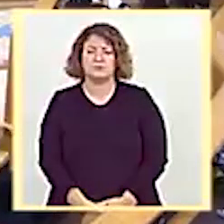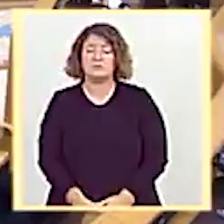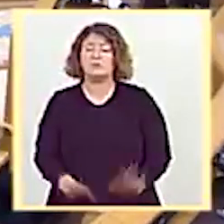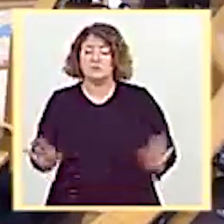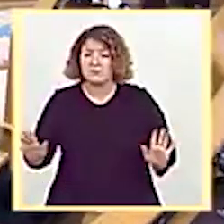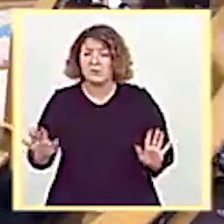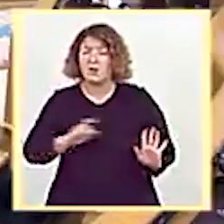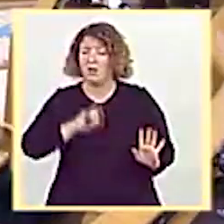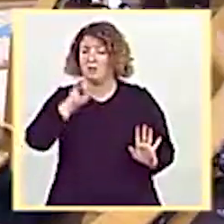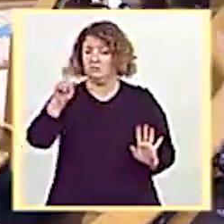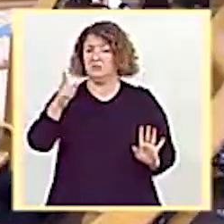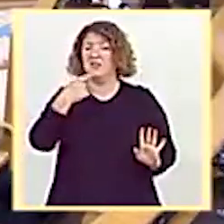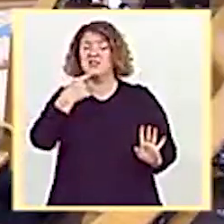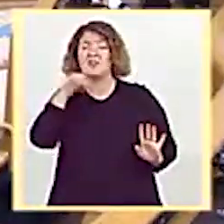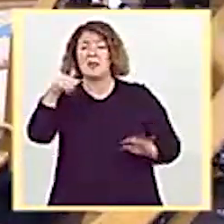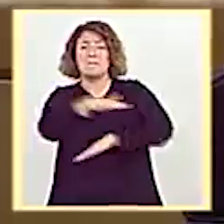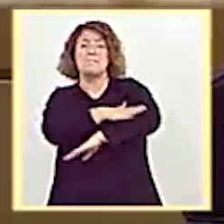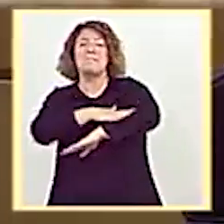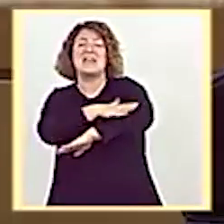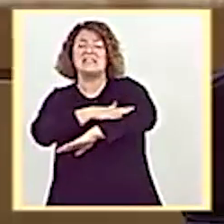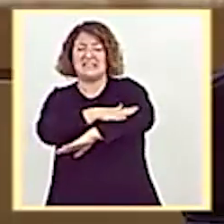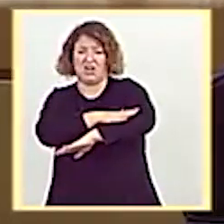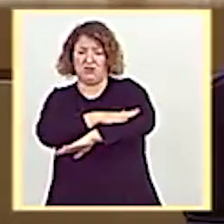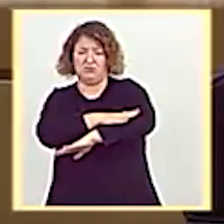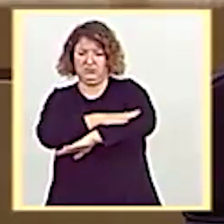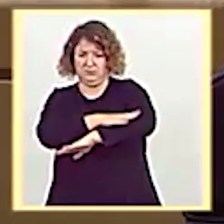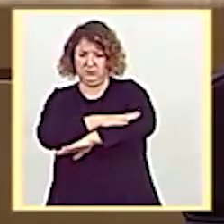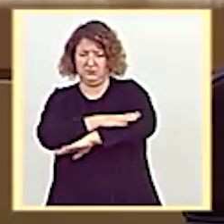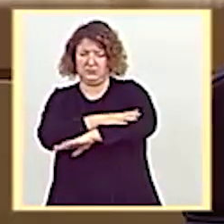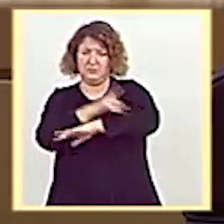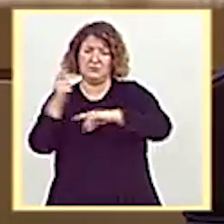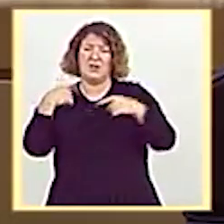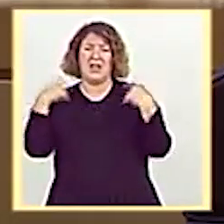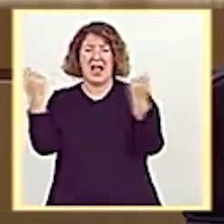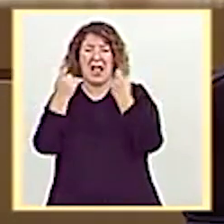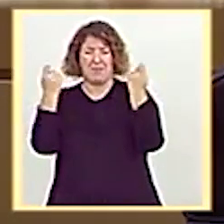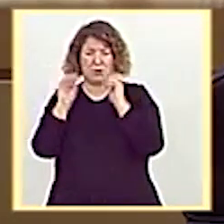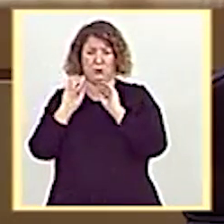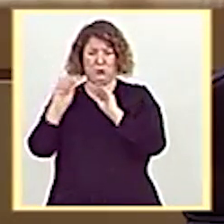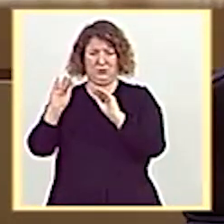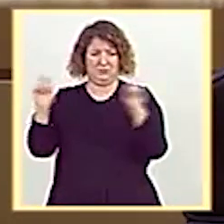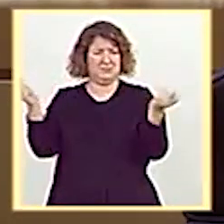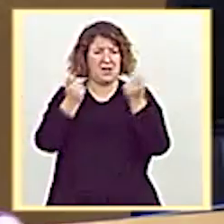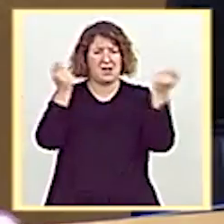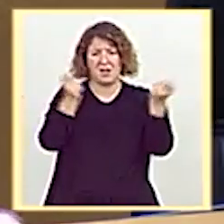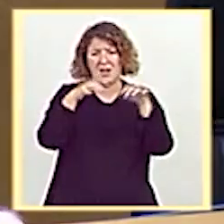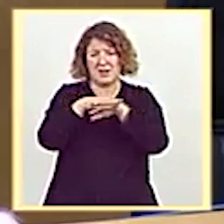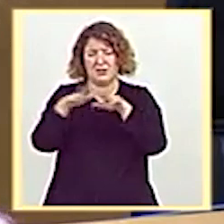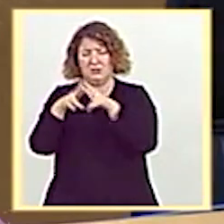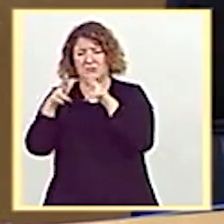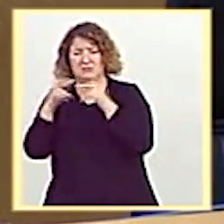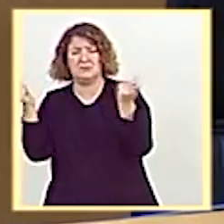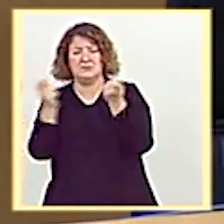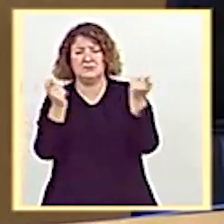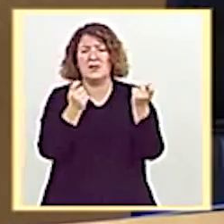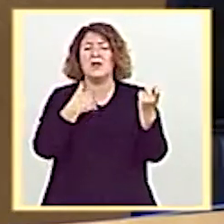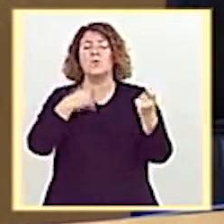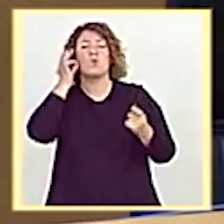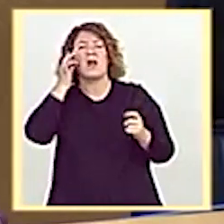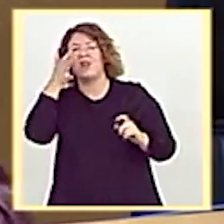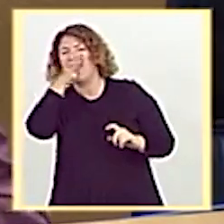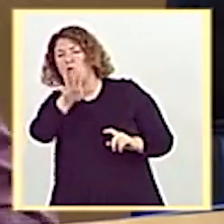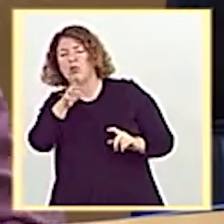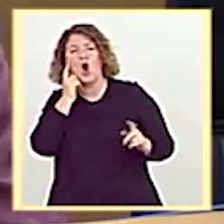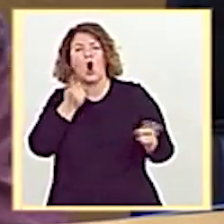Mire, señora ministra, me habla usted del ministerio. Estas son algunas de las campañas que su ministerio está difundiendo para que las mujeres denuncien a los hombres que controlan